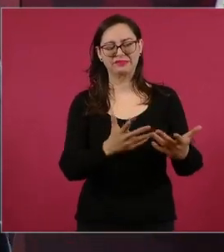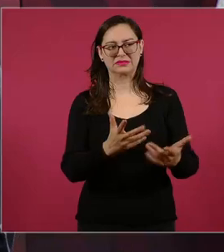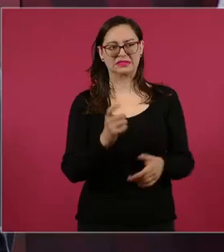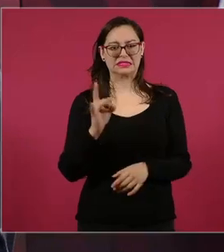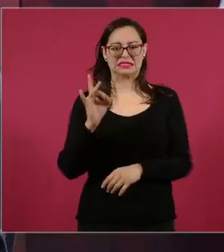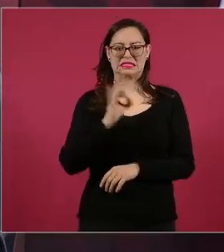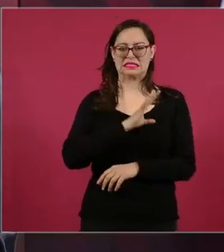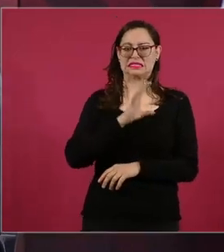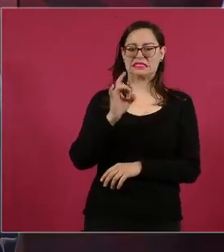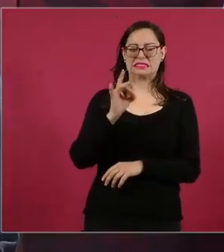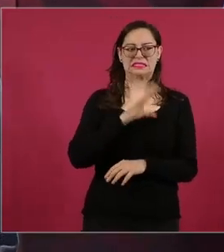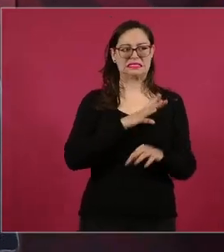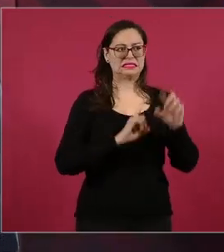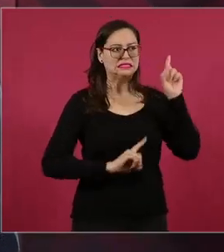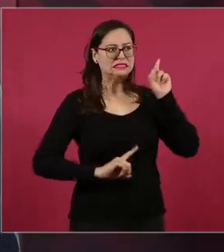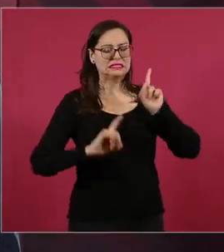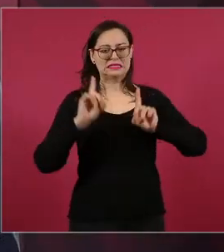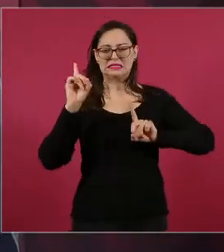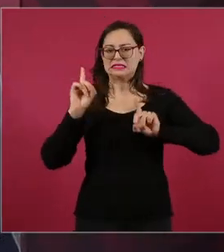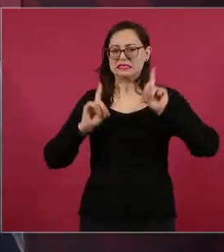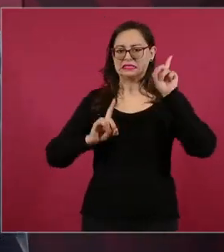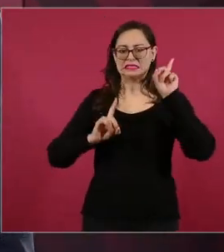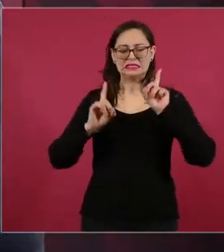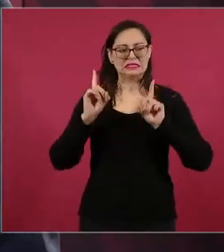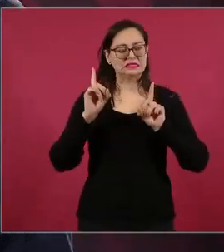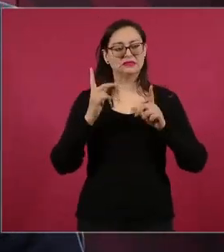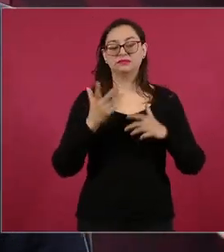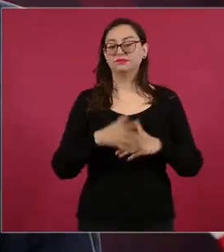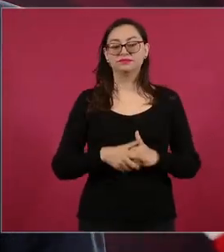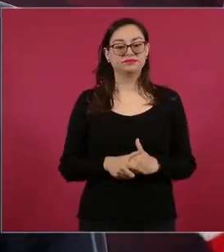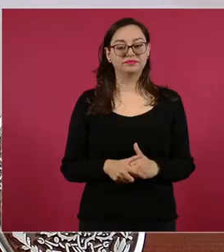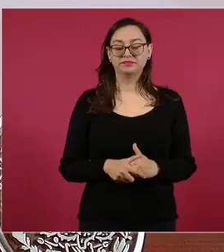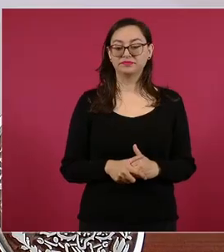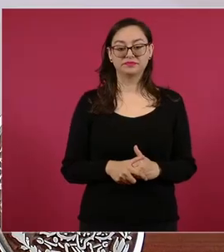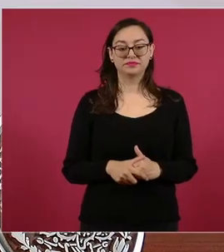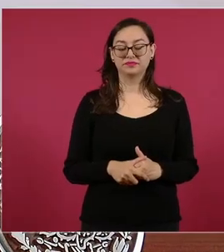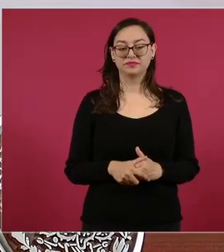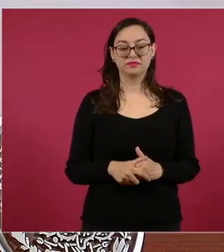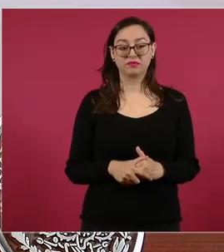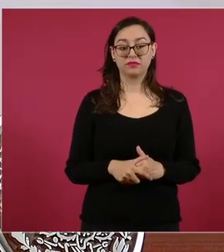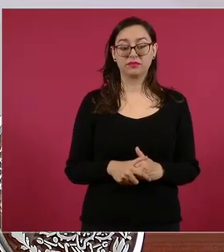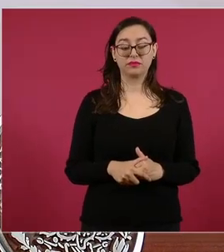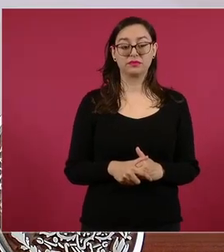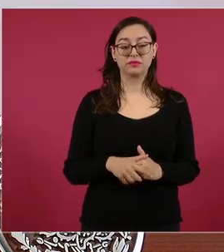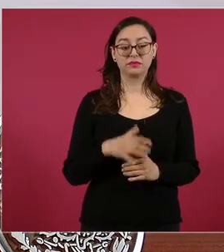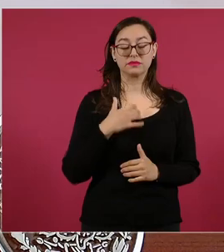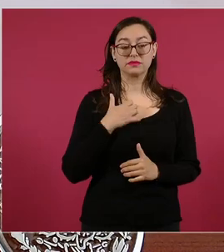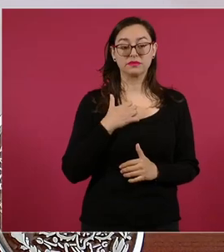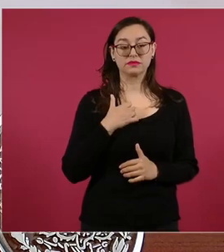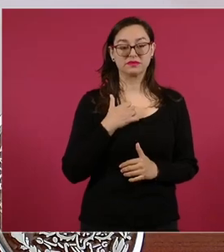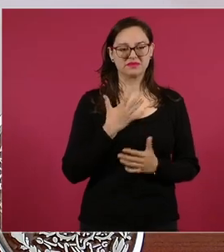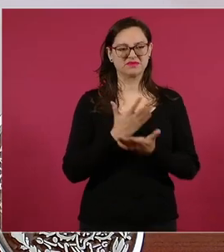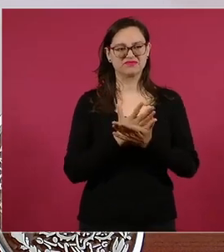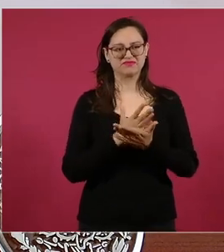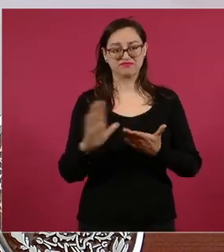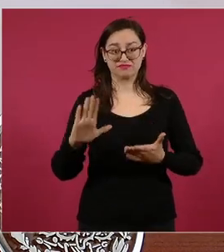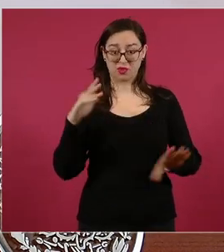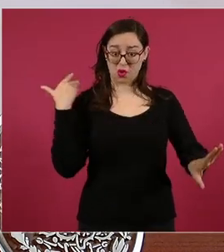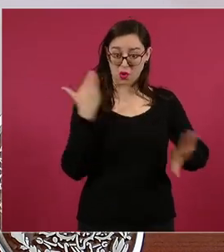miedo, desconfianza. Además, es muy inhumana,